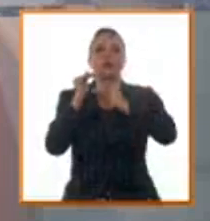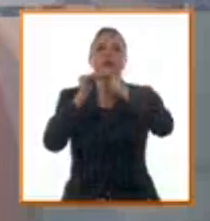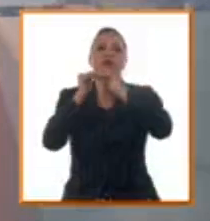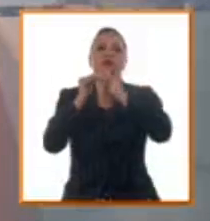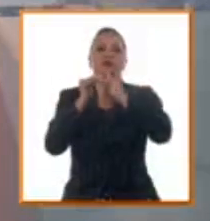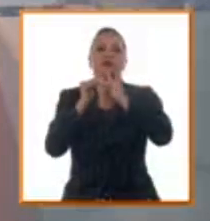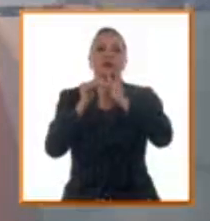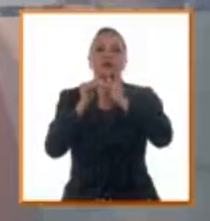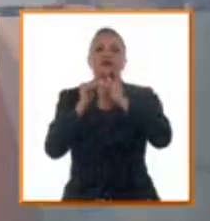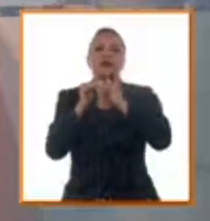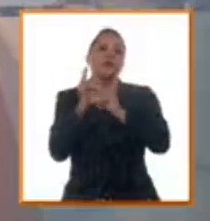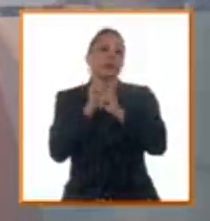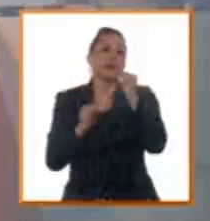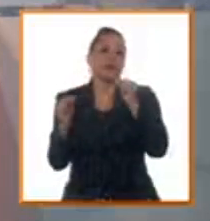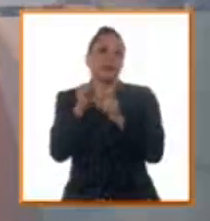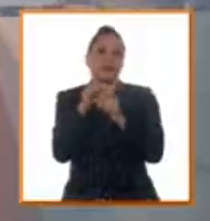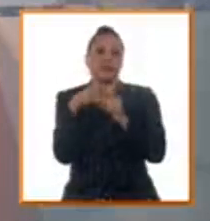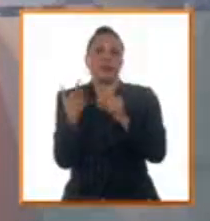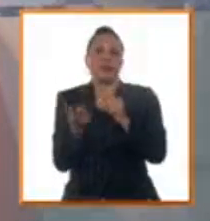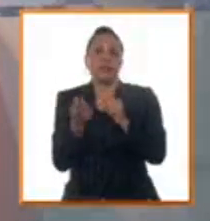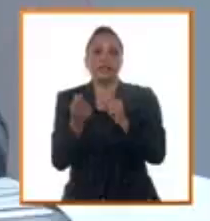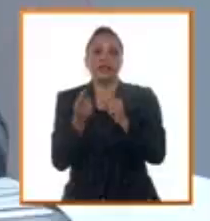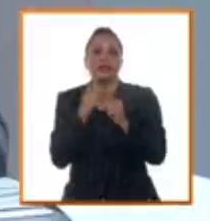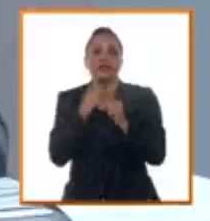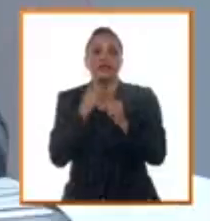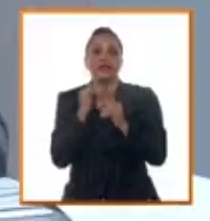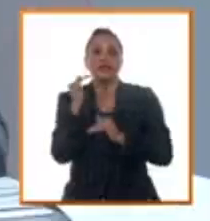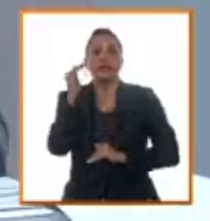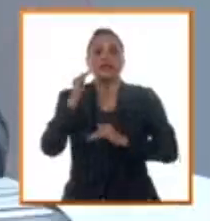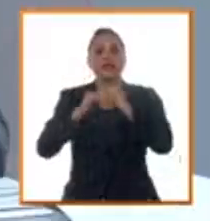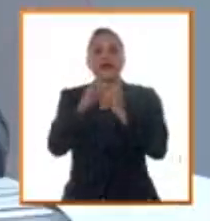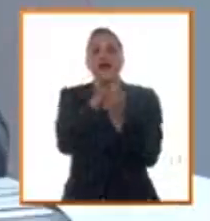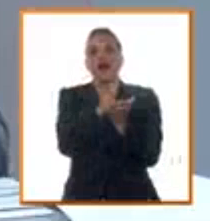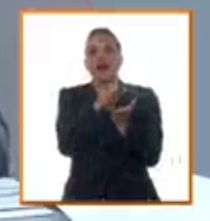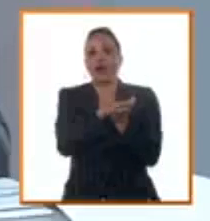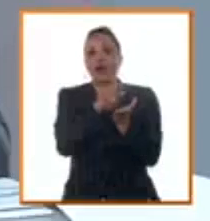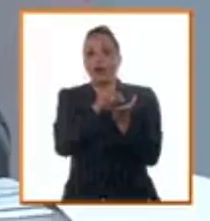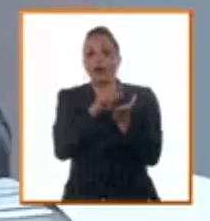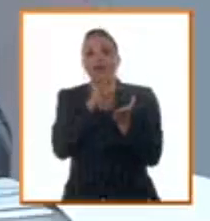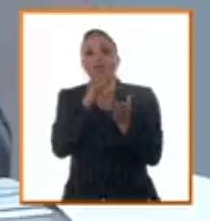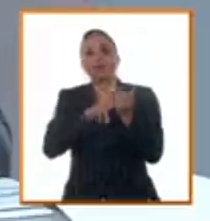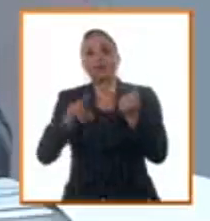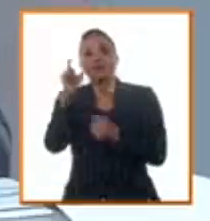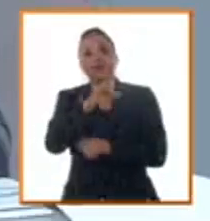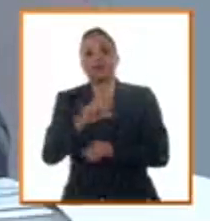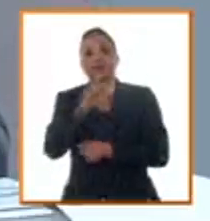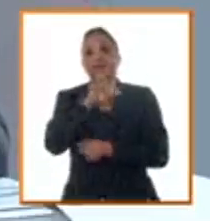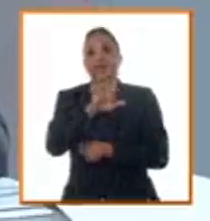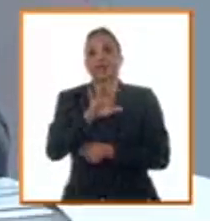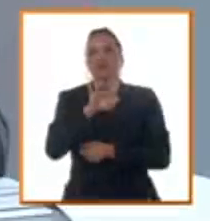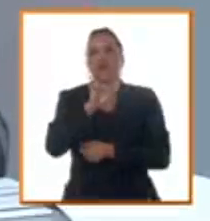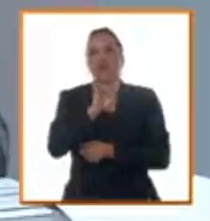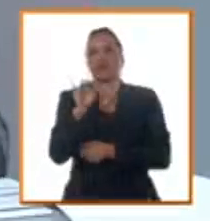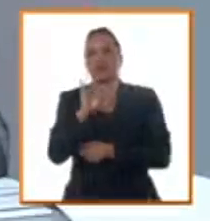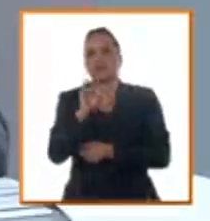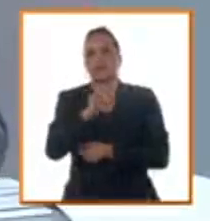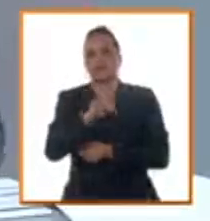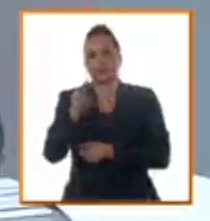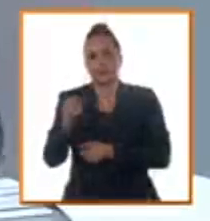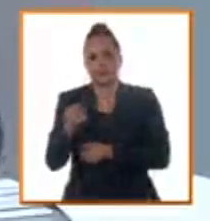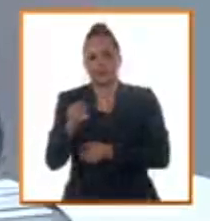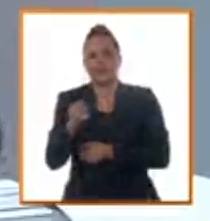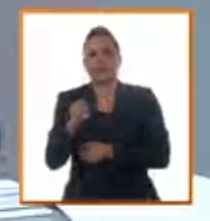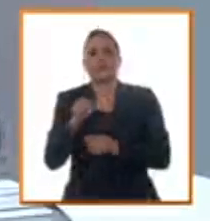Por supuesto, los principales crecimientos en el volumen de almacenamiento se concentran en Camagüey con 577 millones de metros cúbicos, Granma,